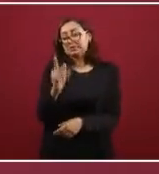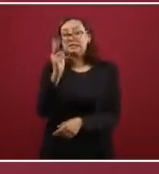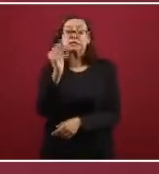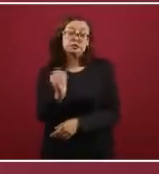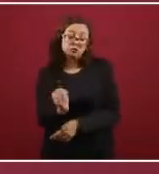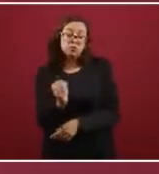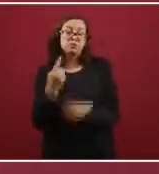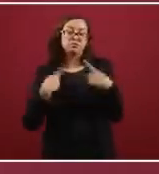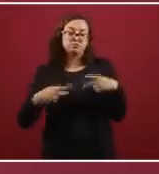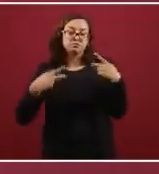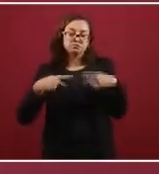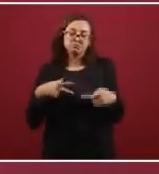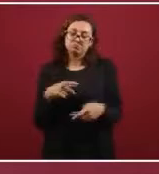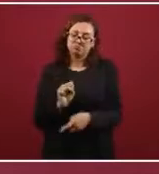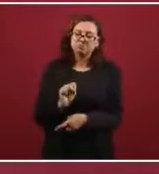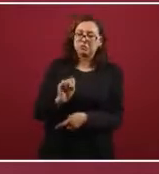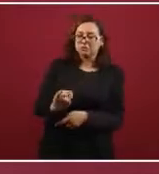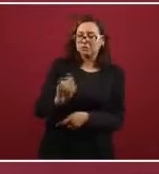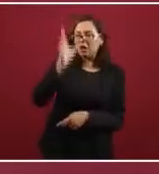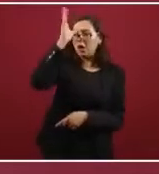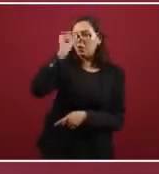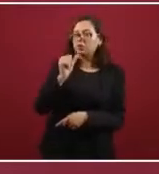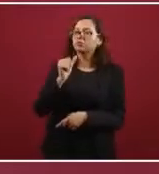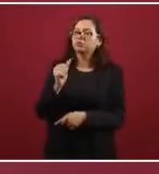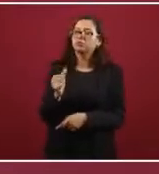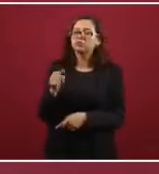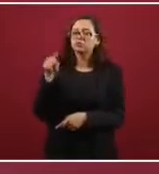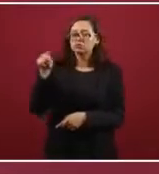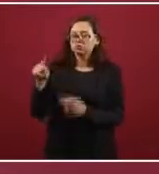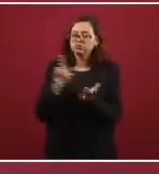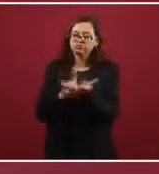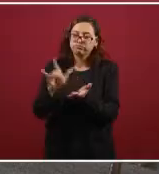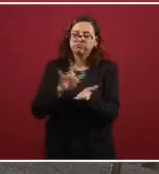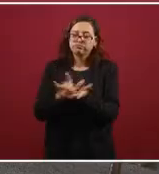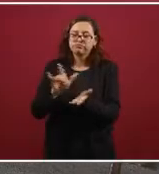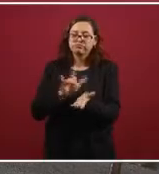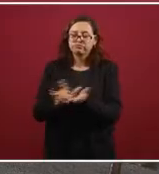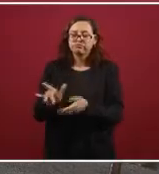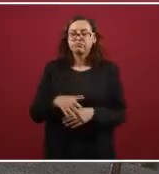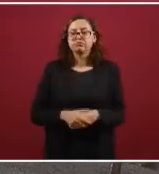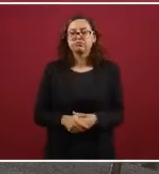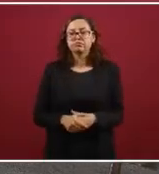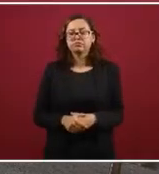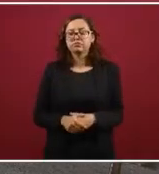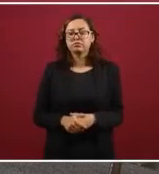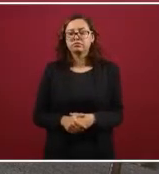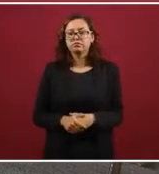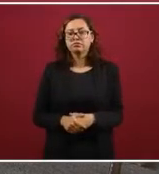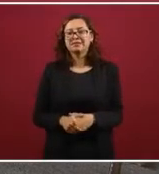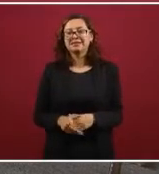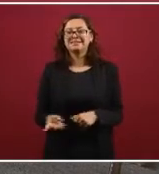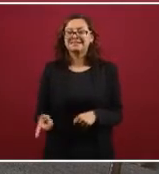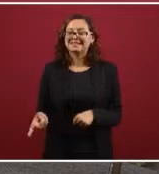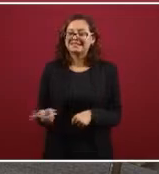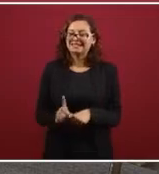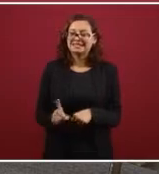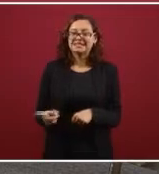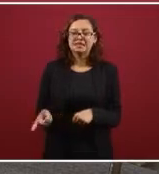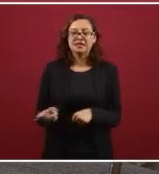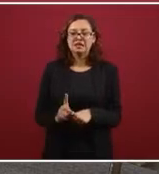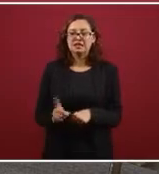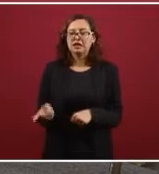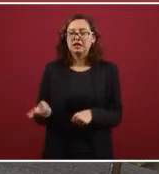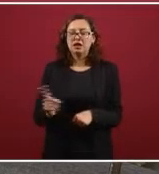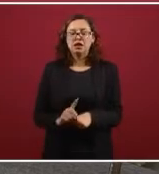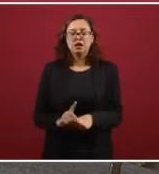79, aceptaron el apoyo de los consulados, y todos los días tenemos un reporte de cuál es la